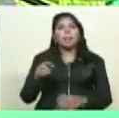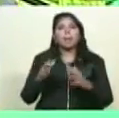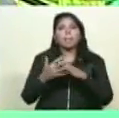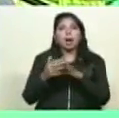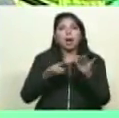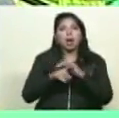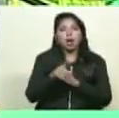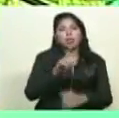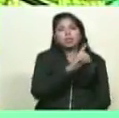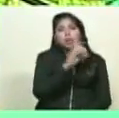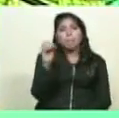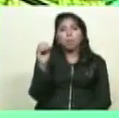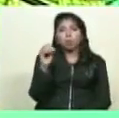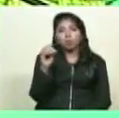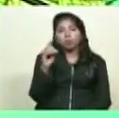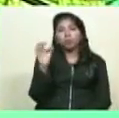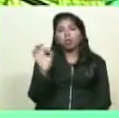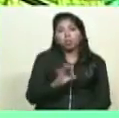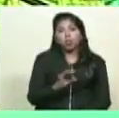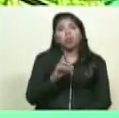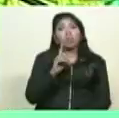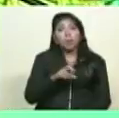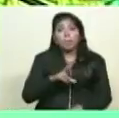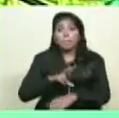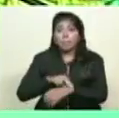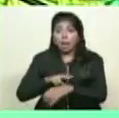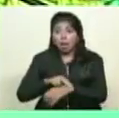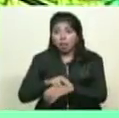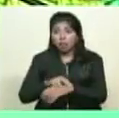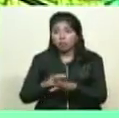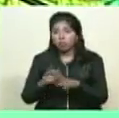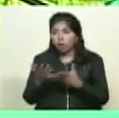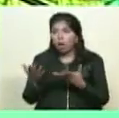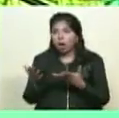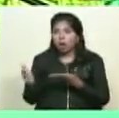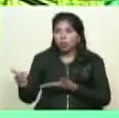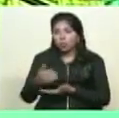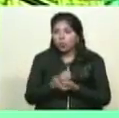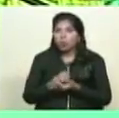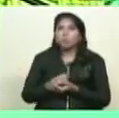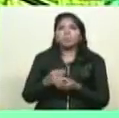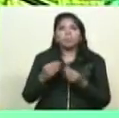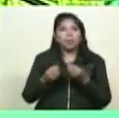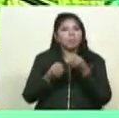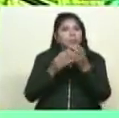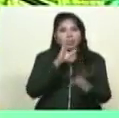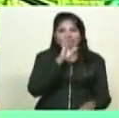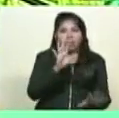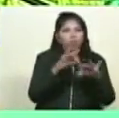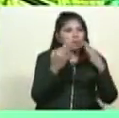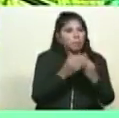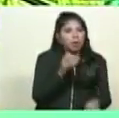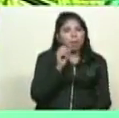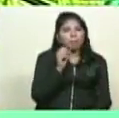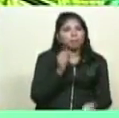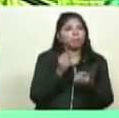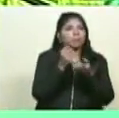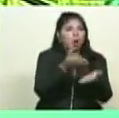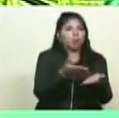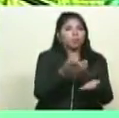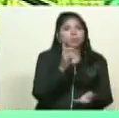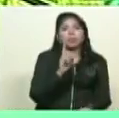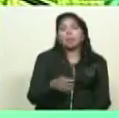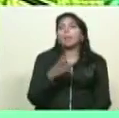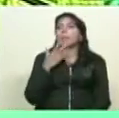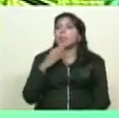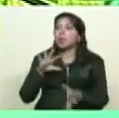el médico de familia para que el medicamento le llegue al pueblo en su hogar. Así como le llevamos los CLAP al